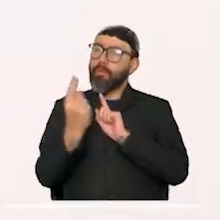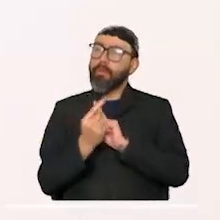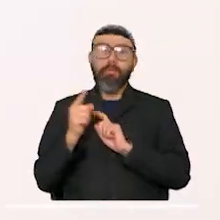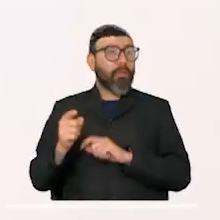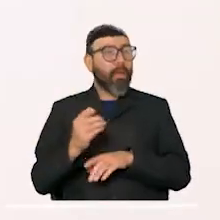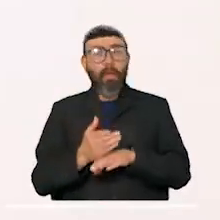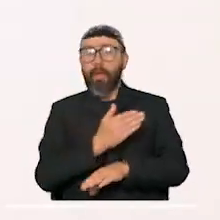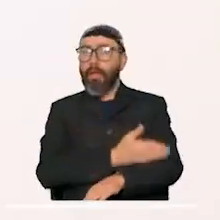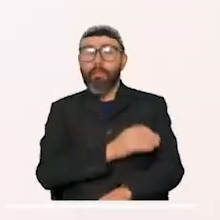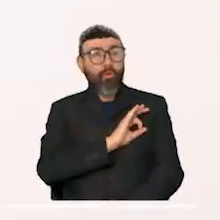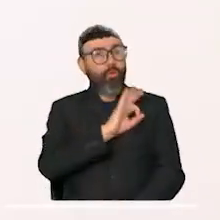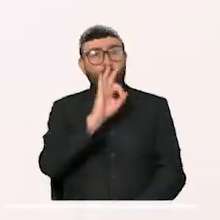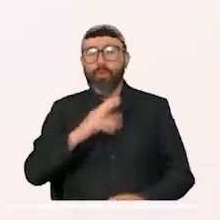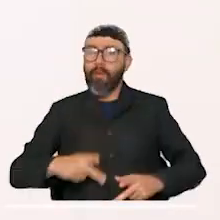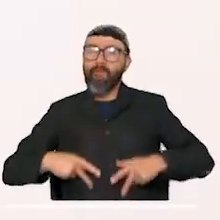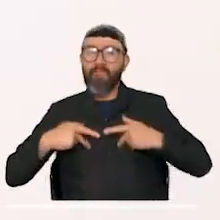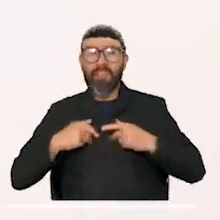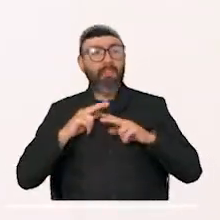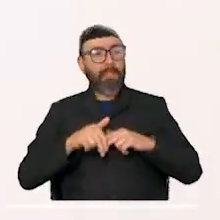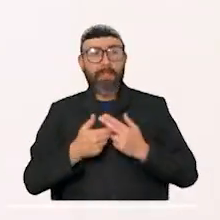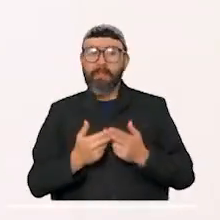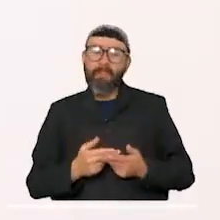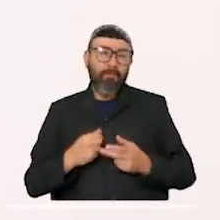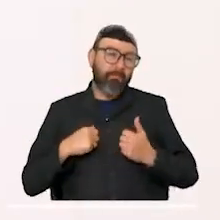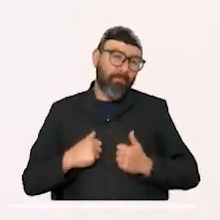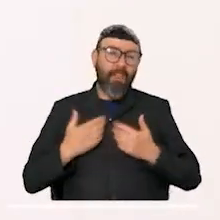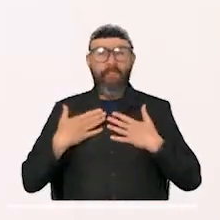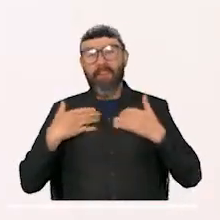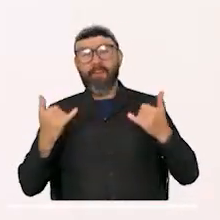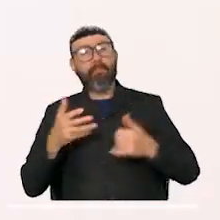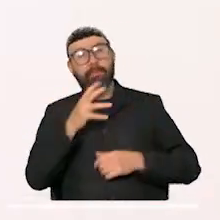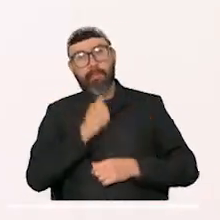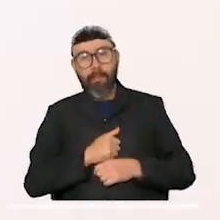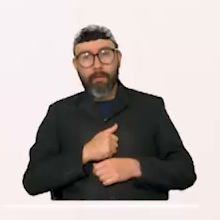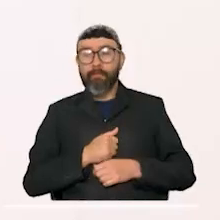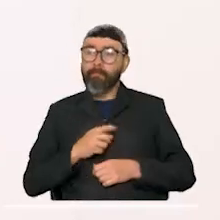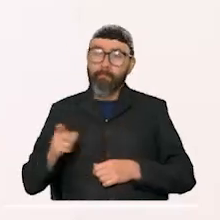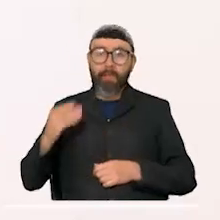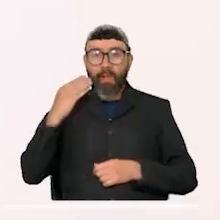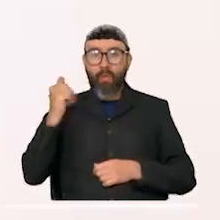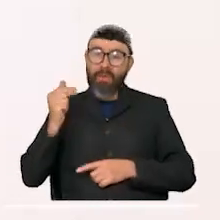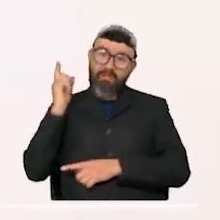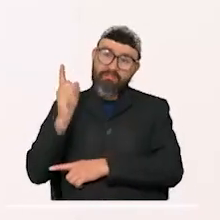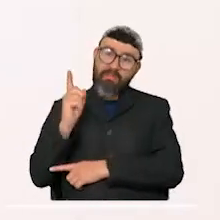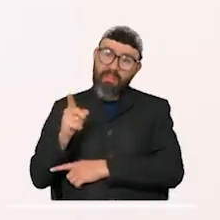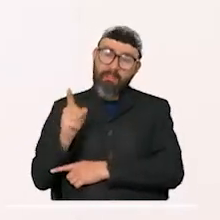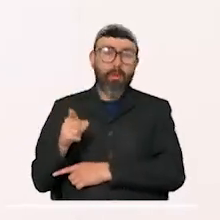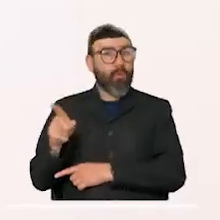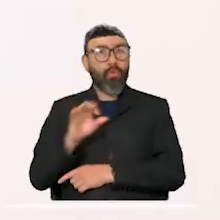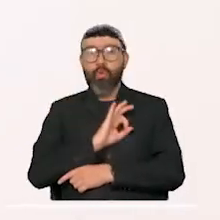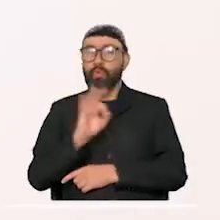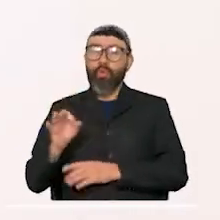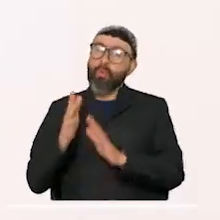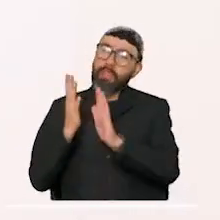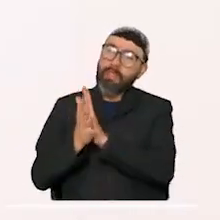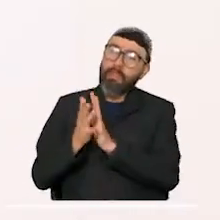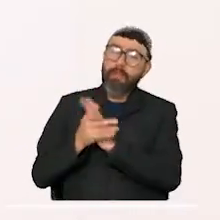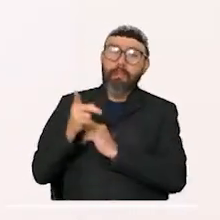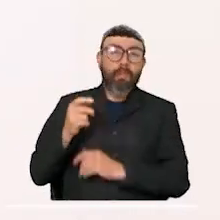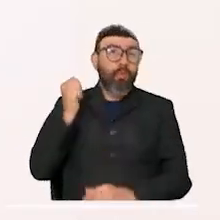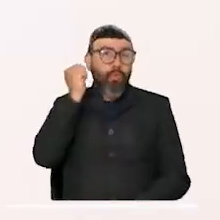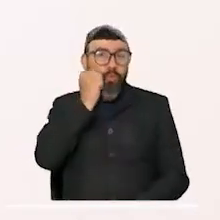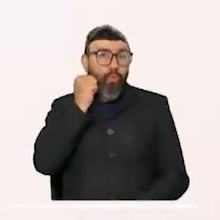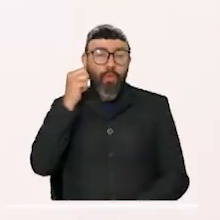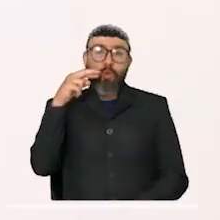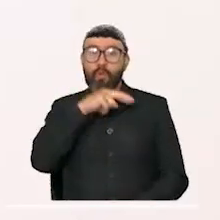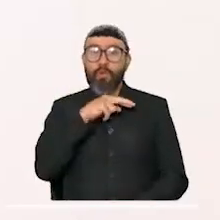de su vida sexual y que de hecho al ser criadas por sus abuelitas nunca les hablaron de lo que era la menstruación y cuando